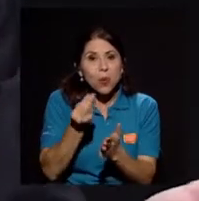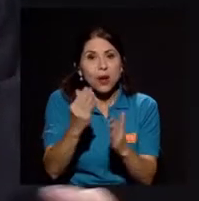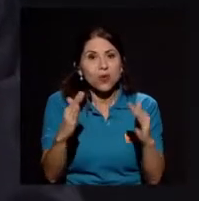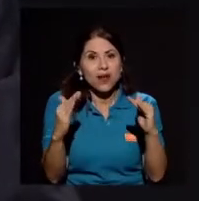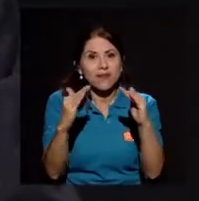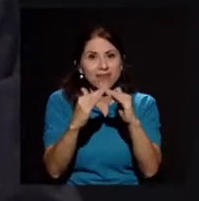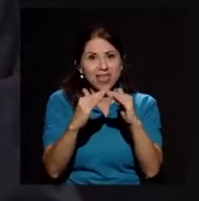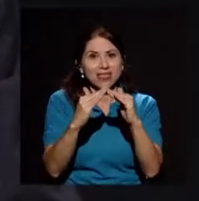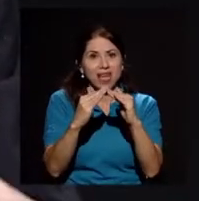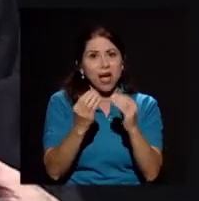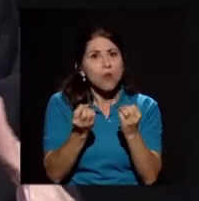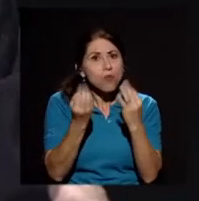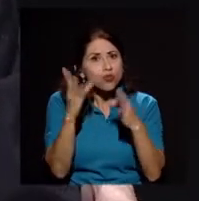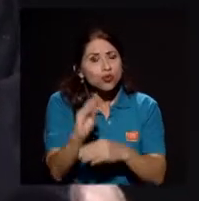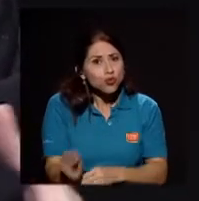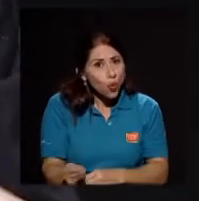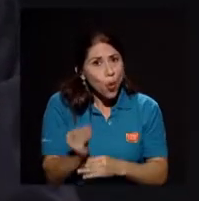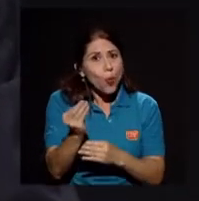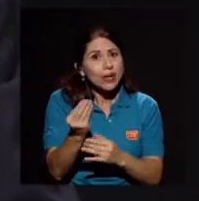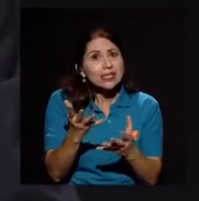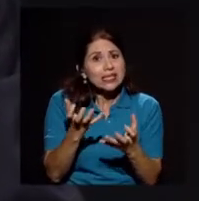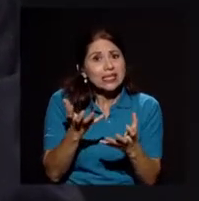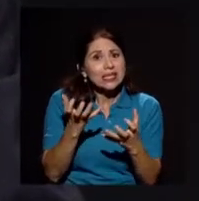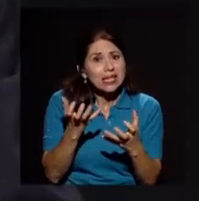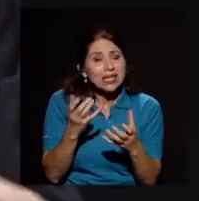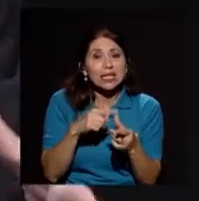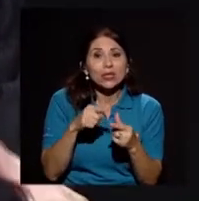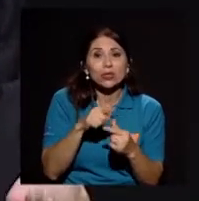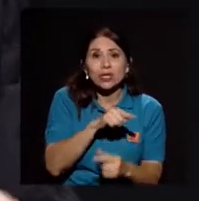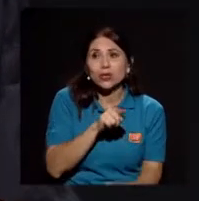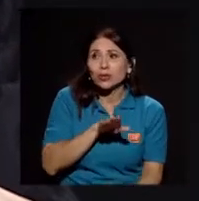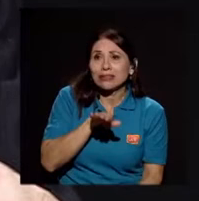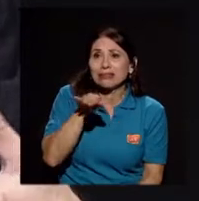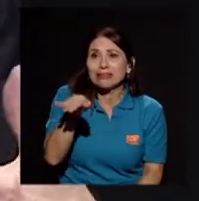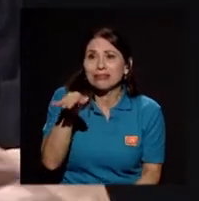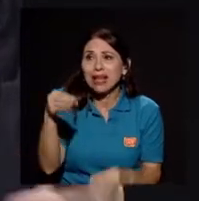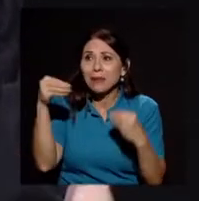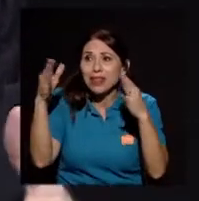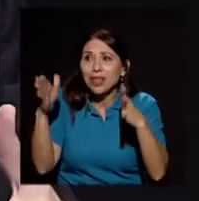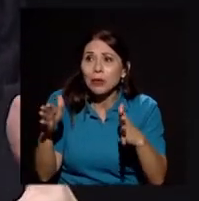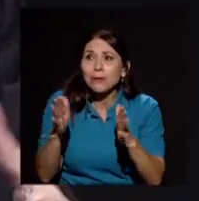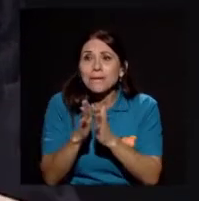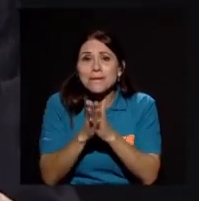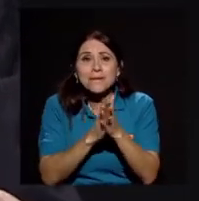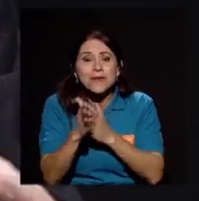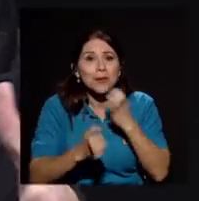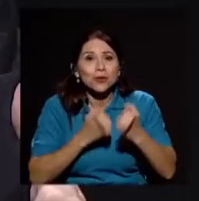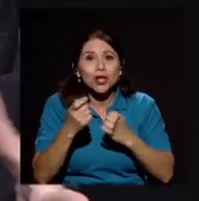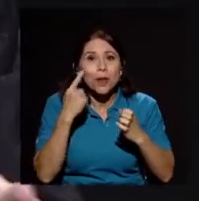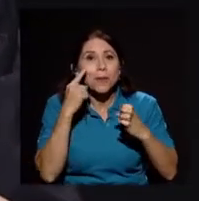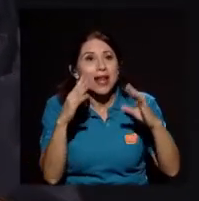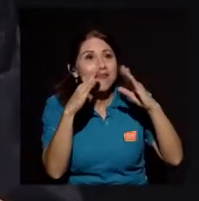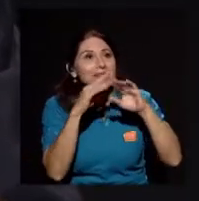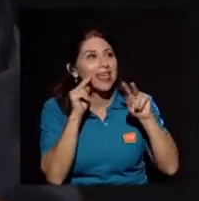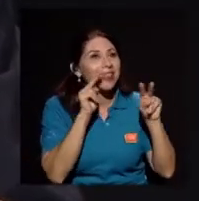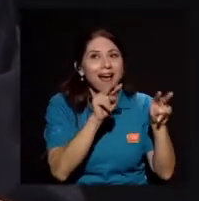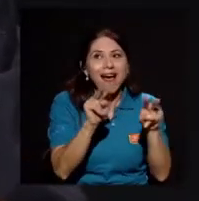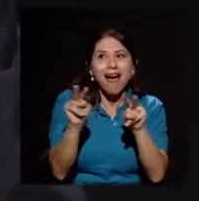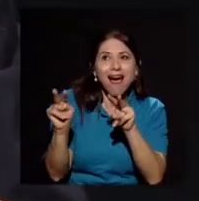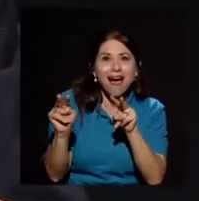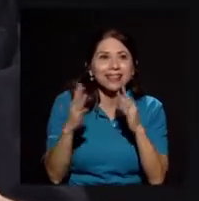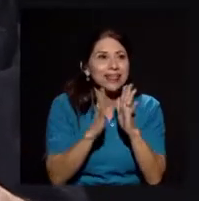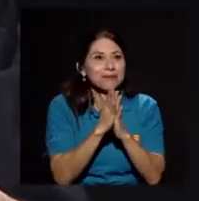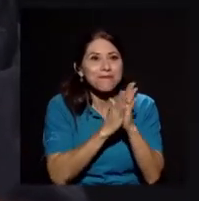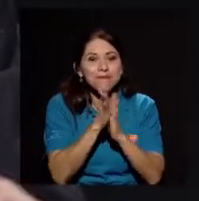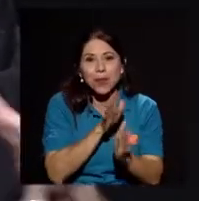muchos jóvenes tienen y se acercan al vendedor berna emocionados por ver la vivienda y cuando van al banco resulta que el banco no les puede dar el crédito